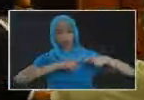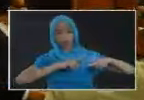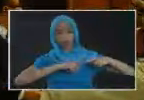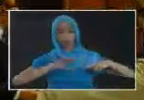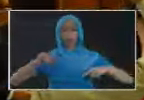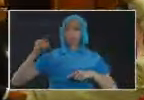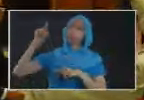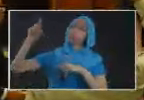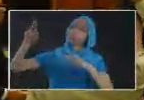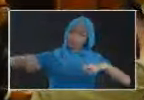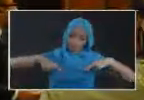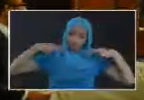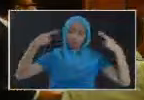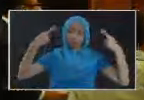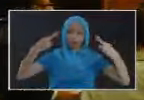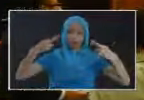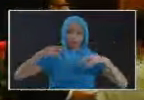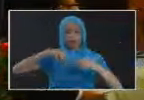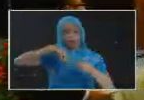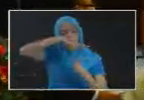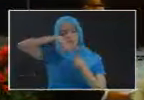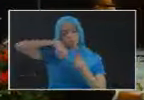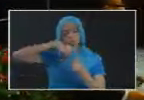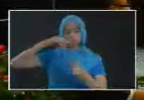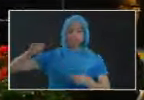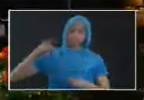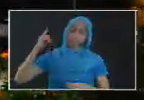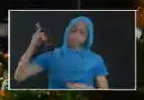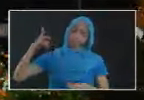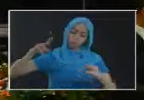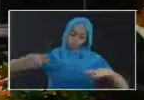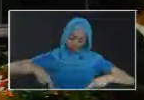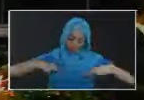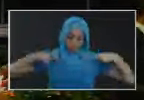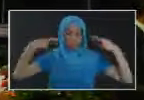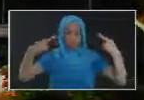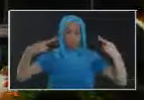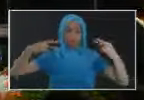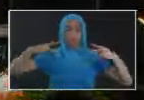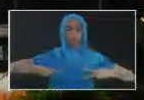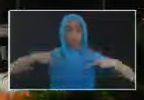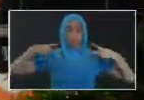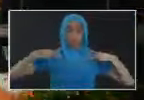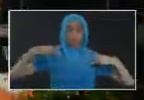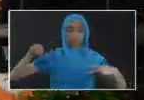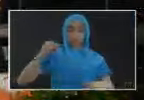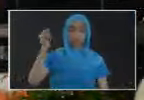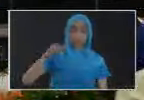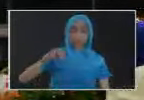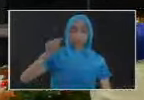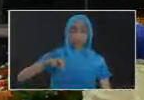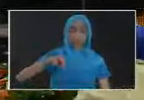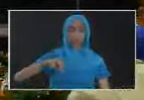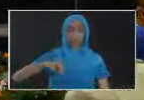traigas restauración familiar, Padre, que traigas restauración a las vidas que lo necesitan,